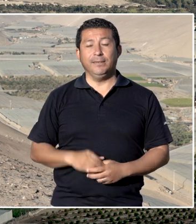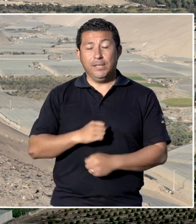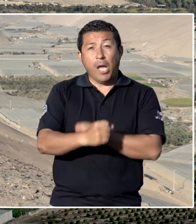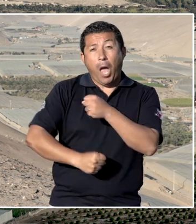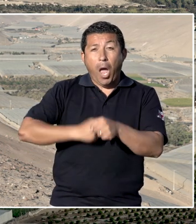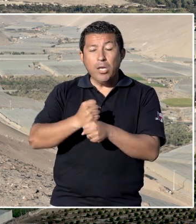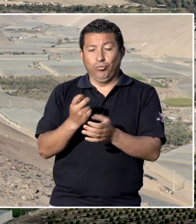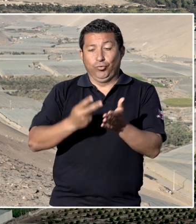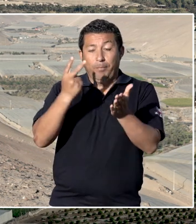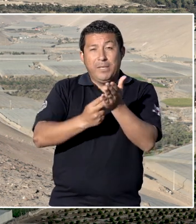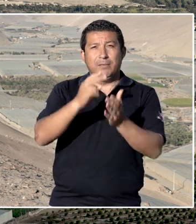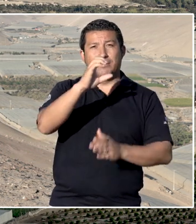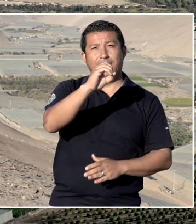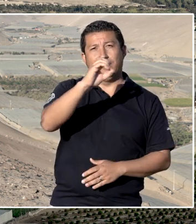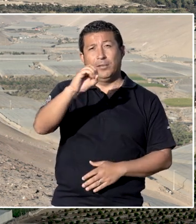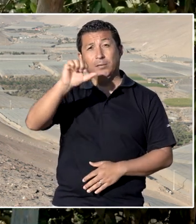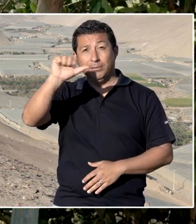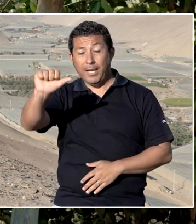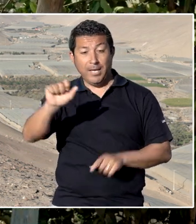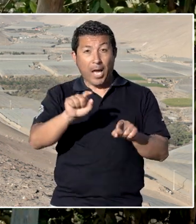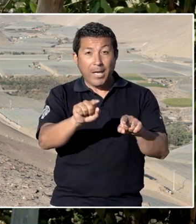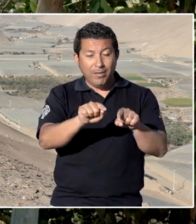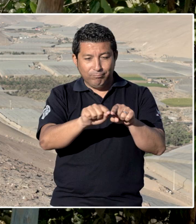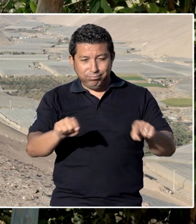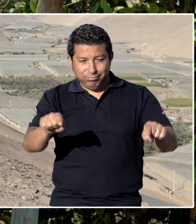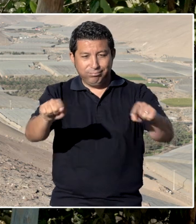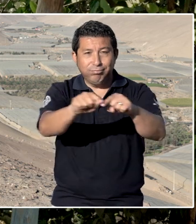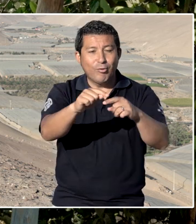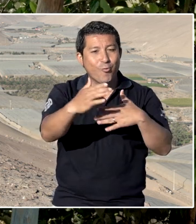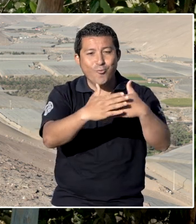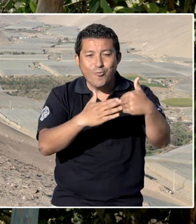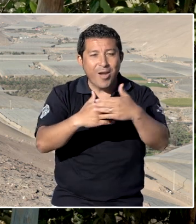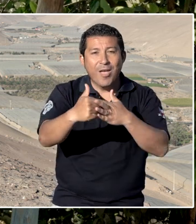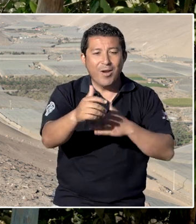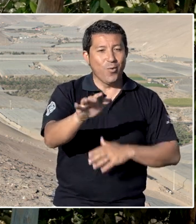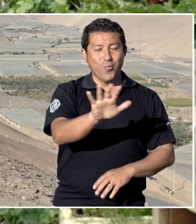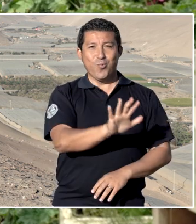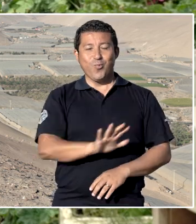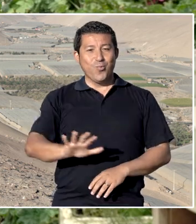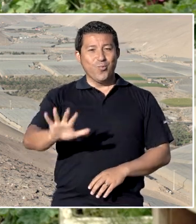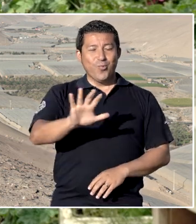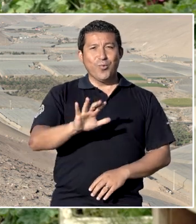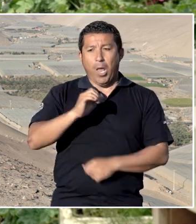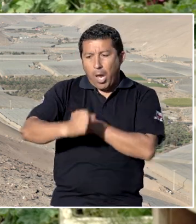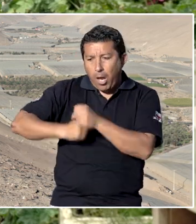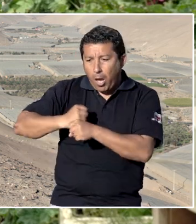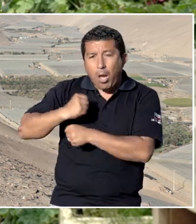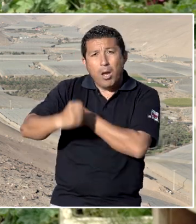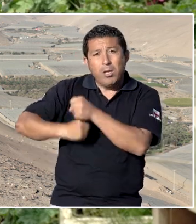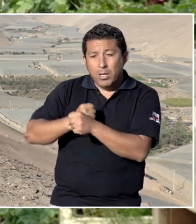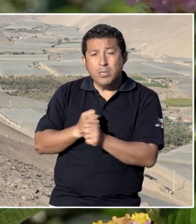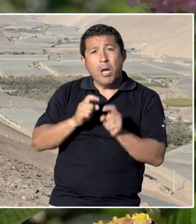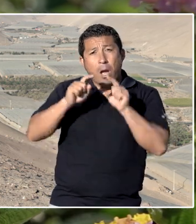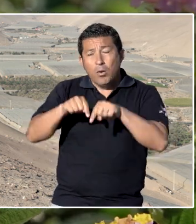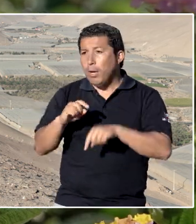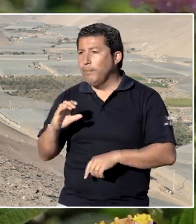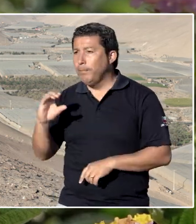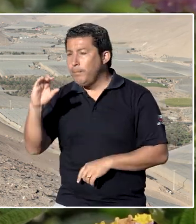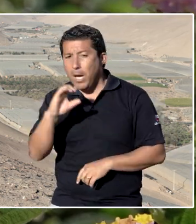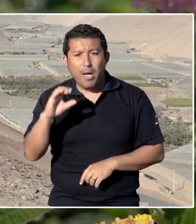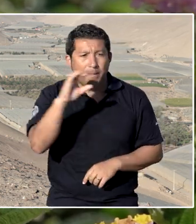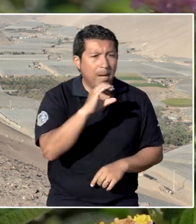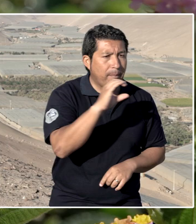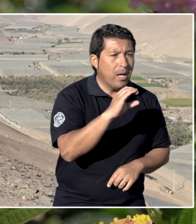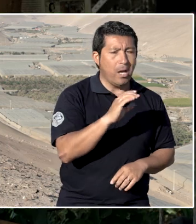recién el 2006 fue declarado como monumento natural y en los últimos años se han buscado